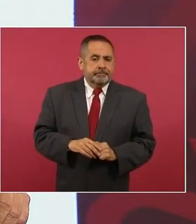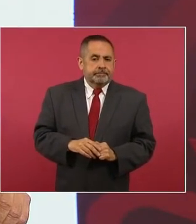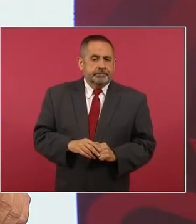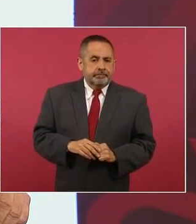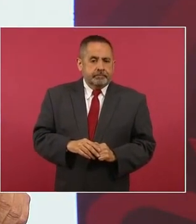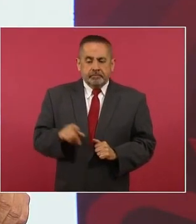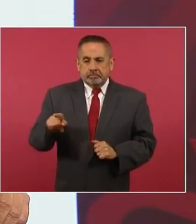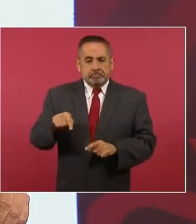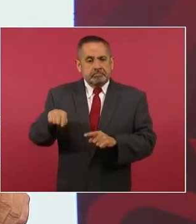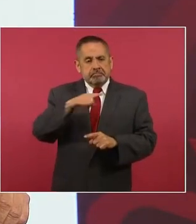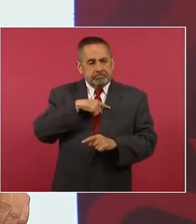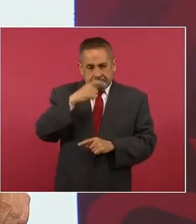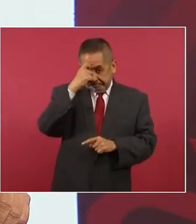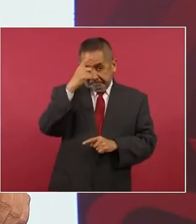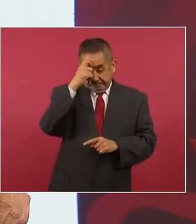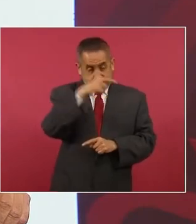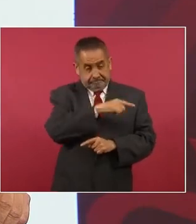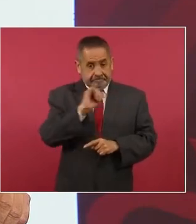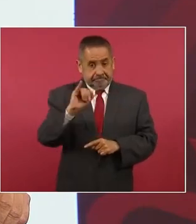Fue un invento,